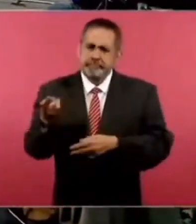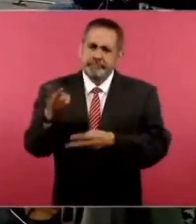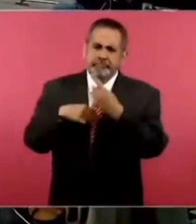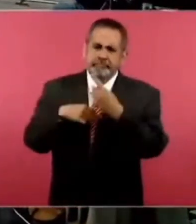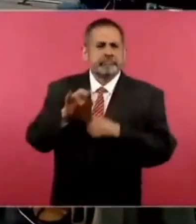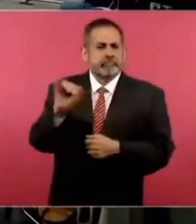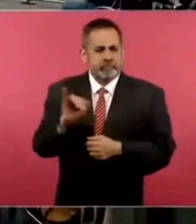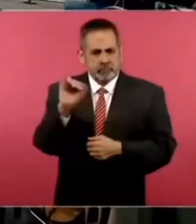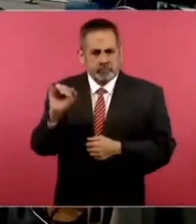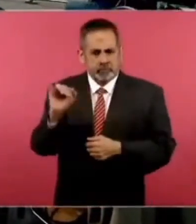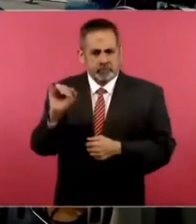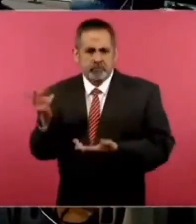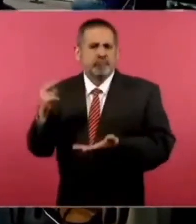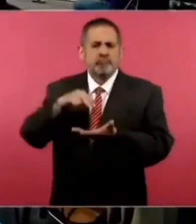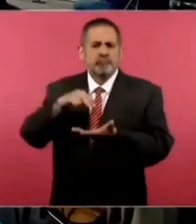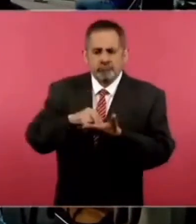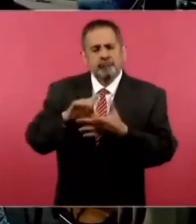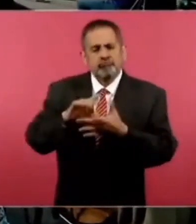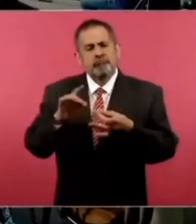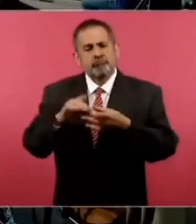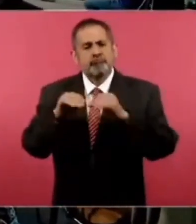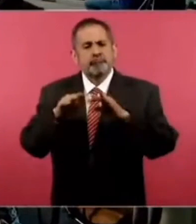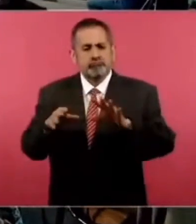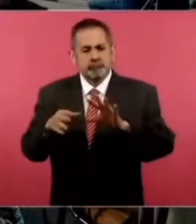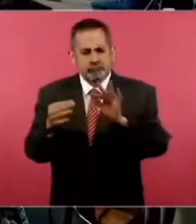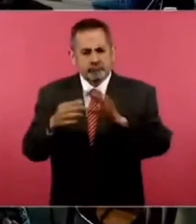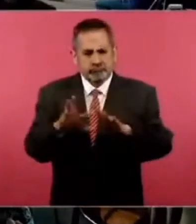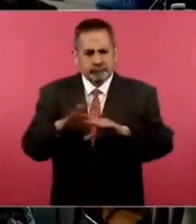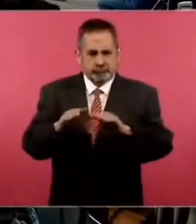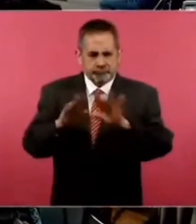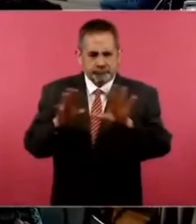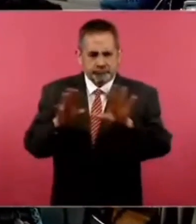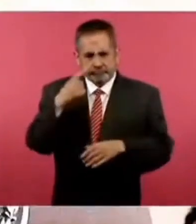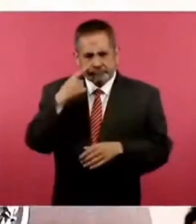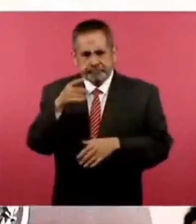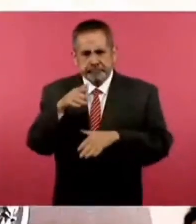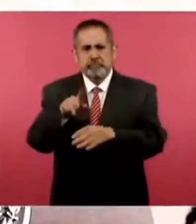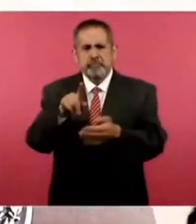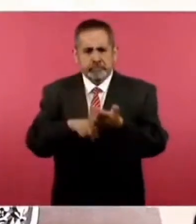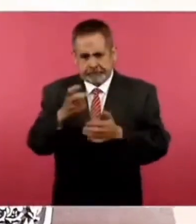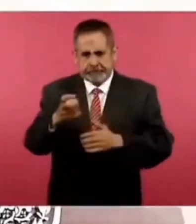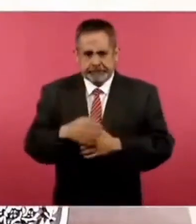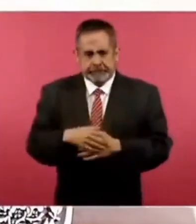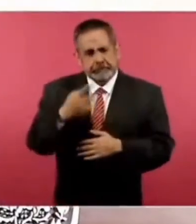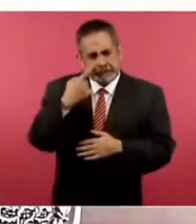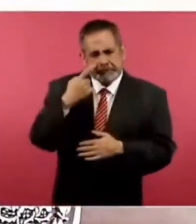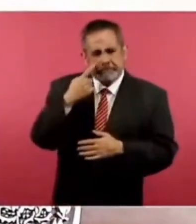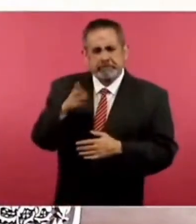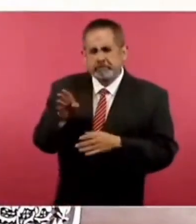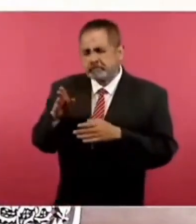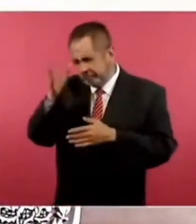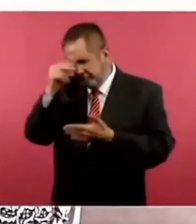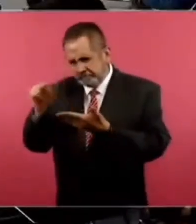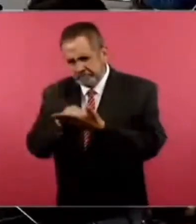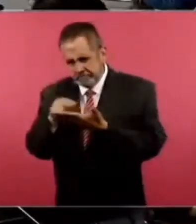jueves, él puede explicarnos sobre esto y ver el acuerdo general.